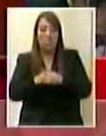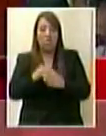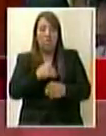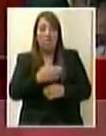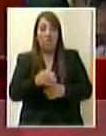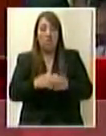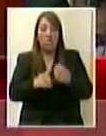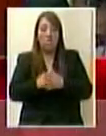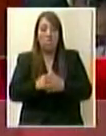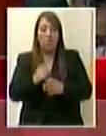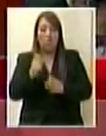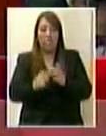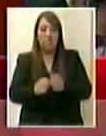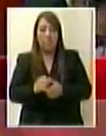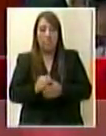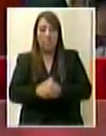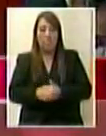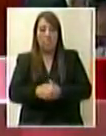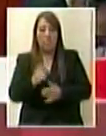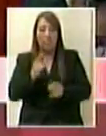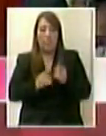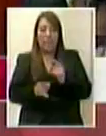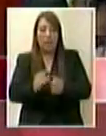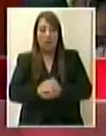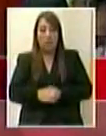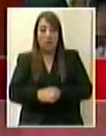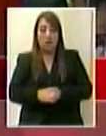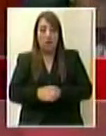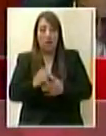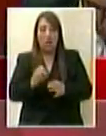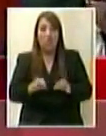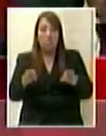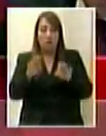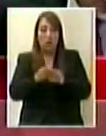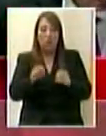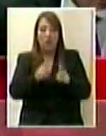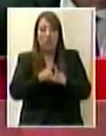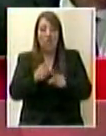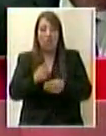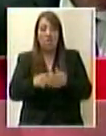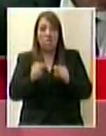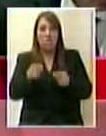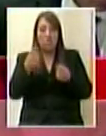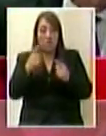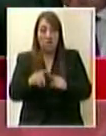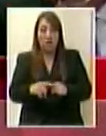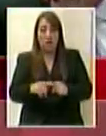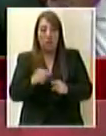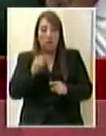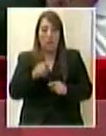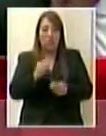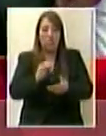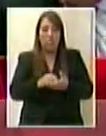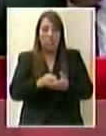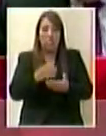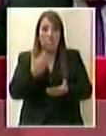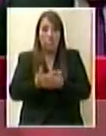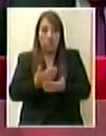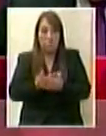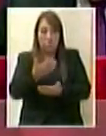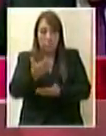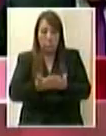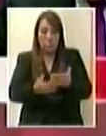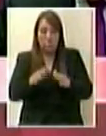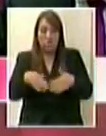beneficio de los usuarios y de los consumidores es importantísimo que esa decisión esté lo más sustentada